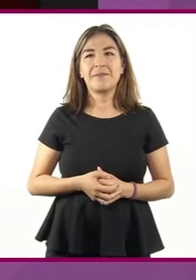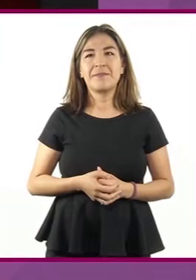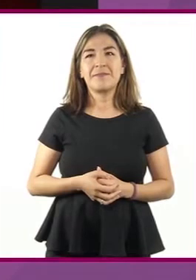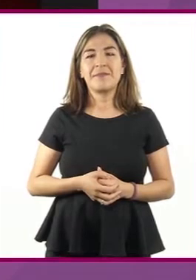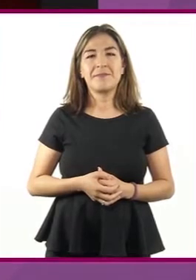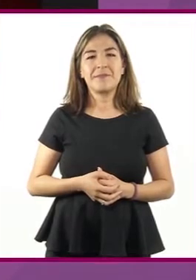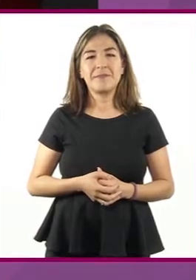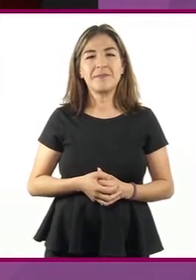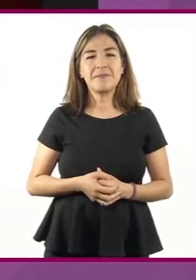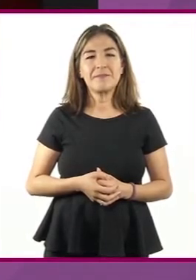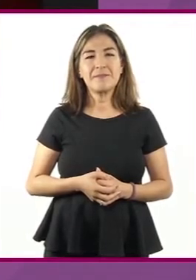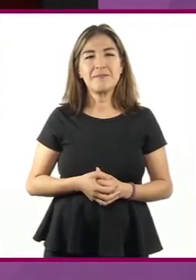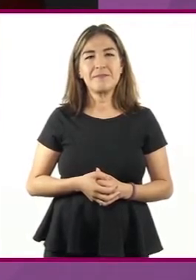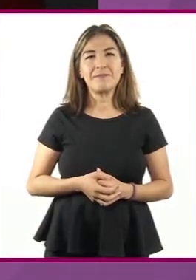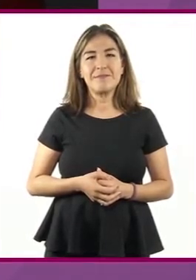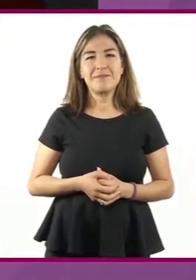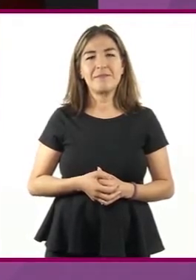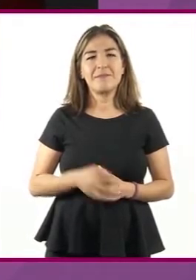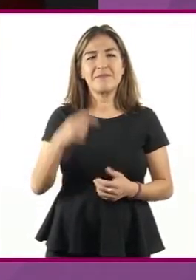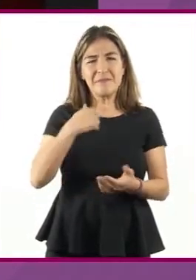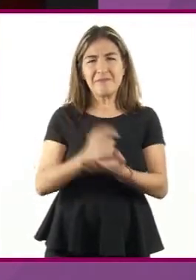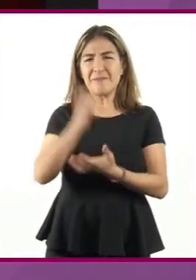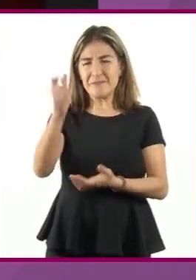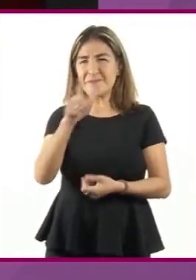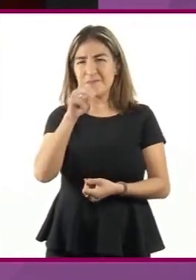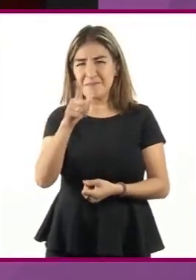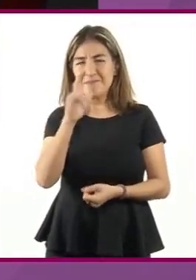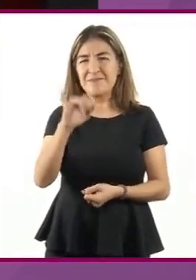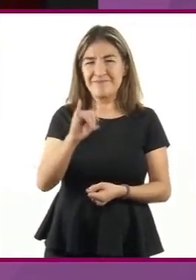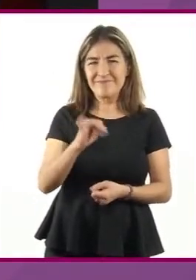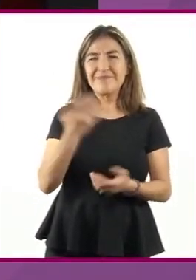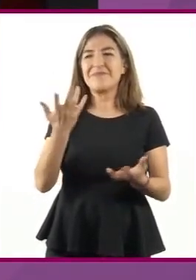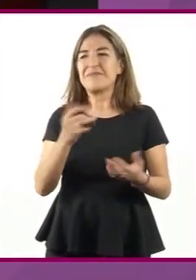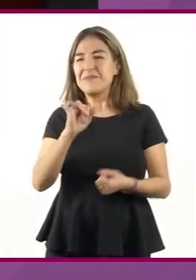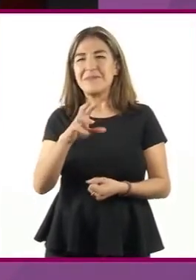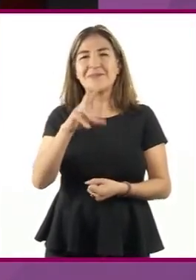¿Sí pagué el recibo? No me acuerdo si pagué la luz.